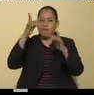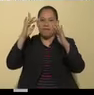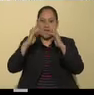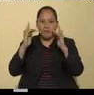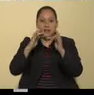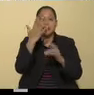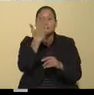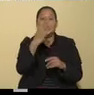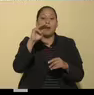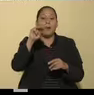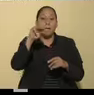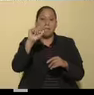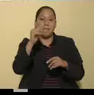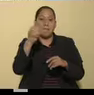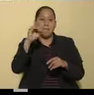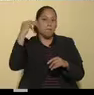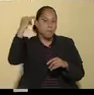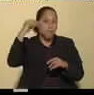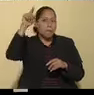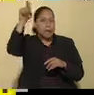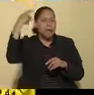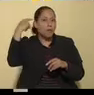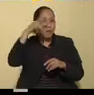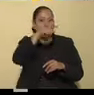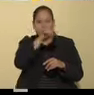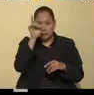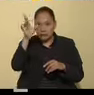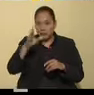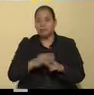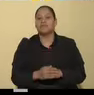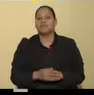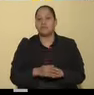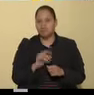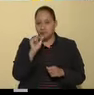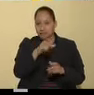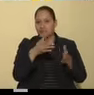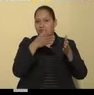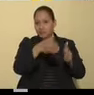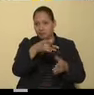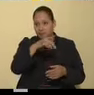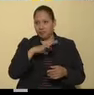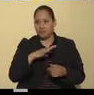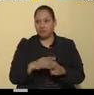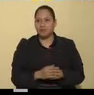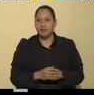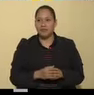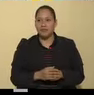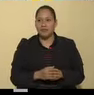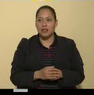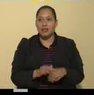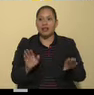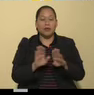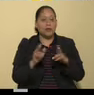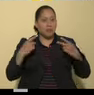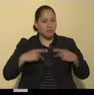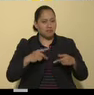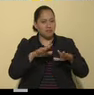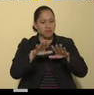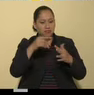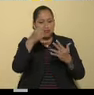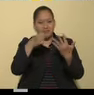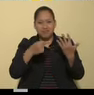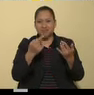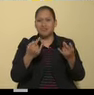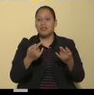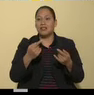de mayo allí en Puebla y lo derrotó. Pero como los grandes personajes de la